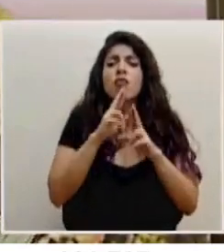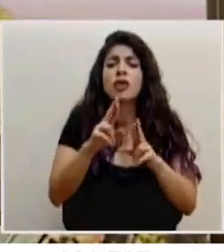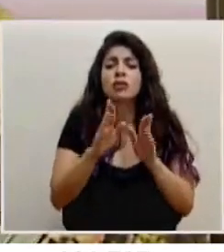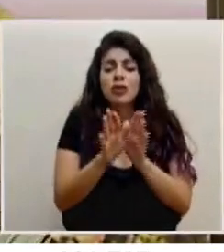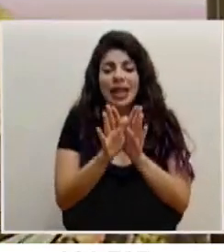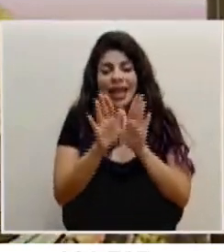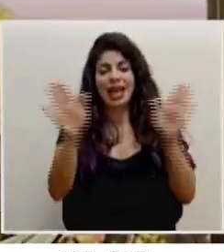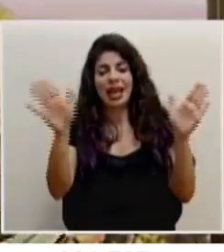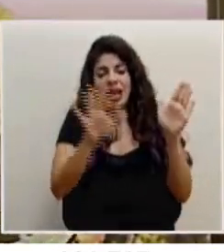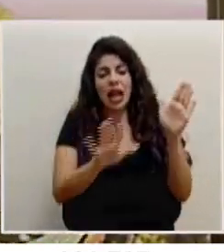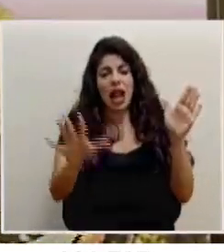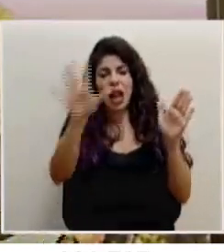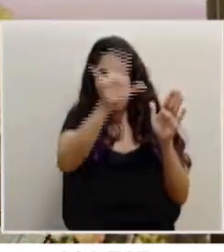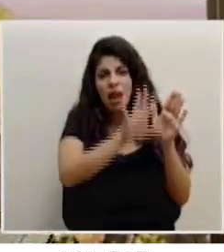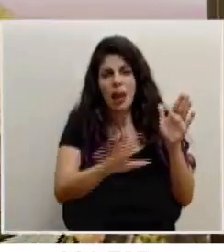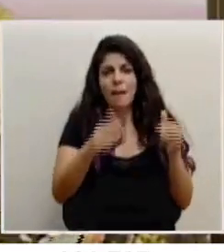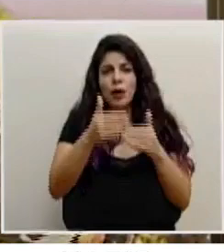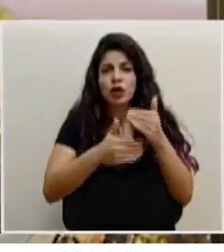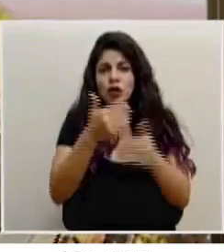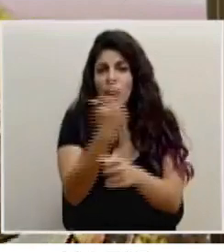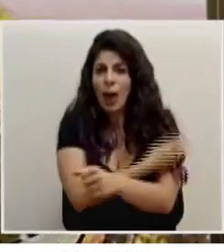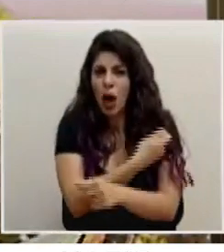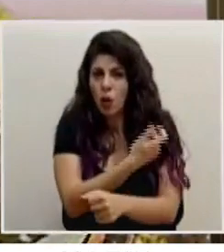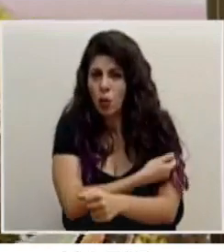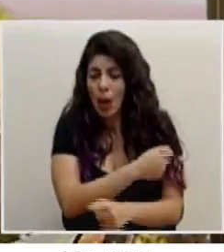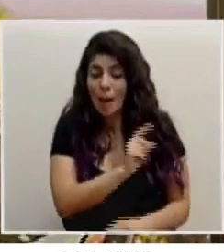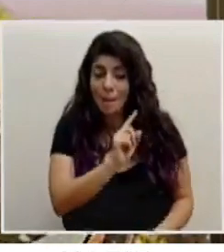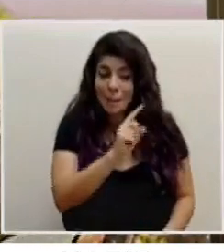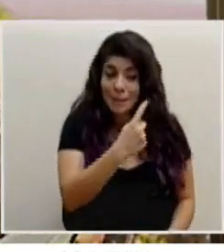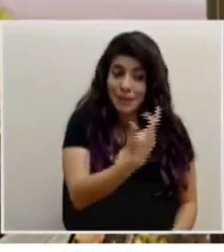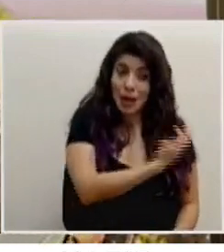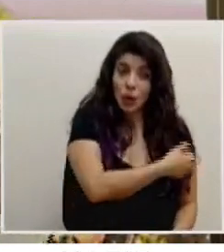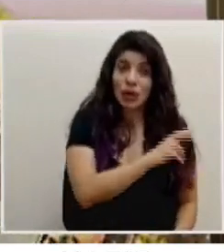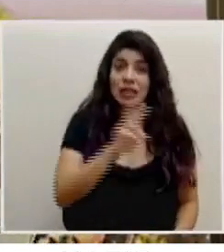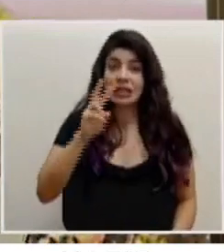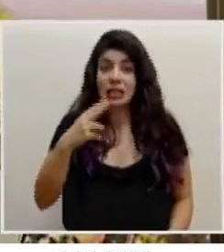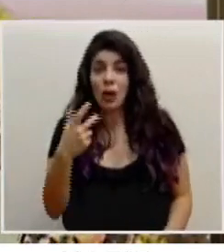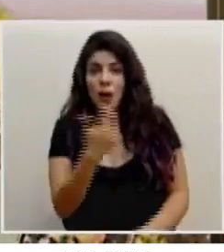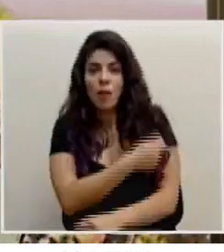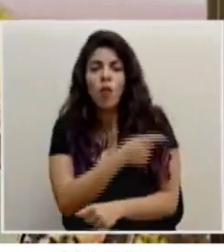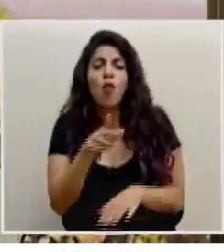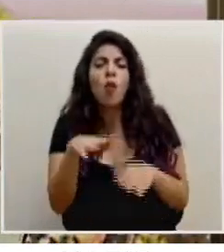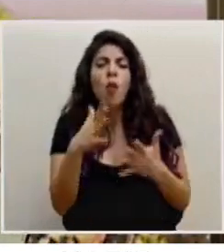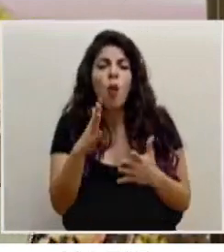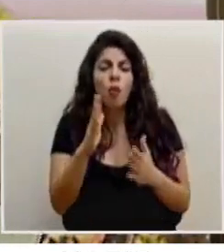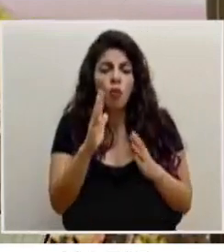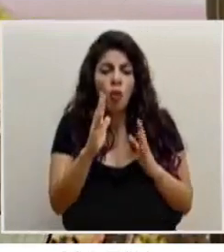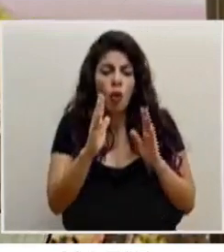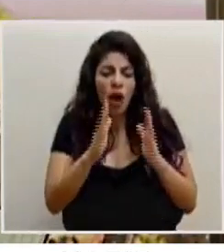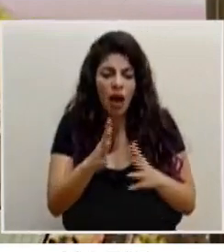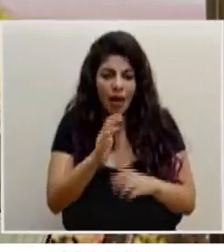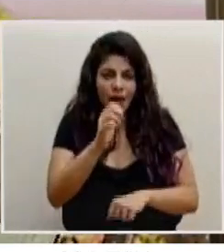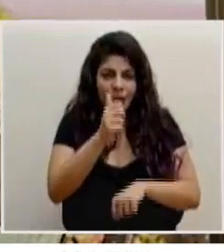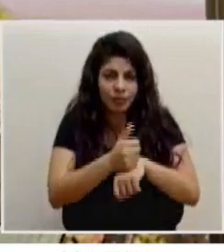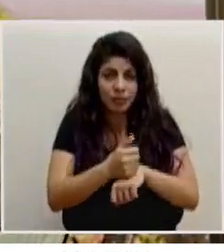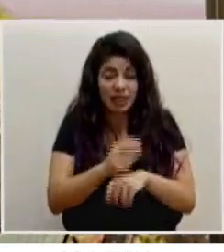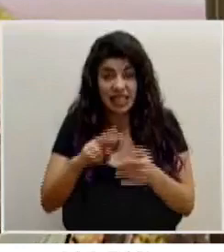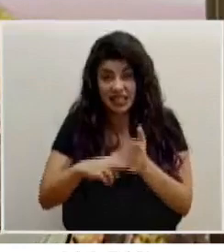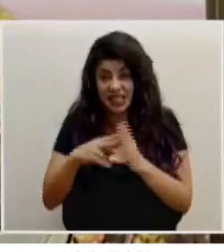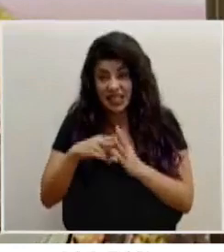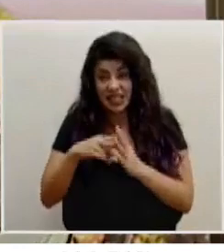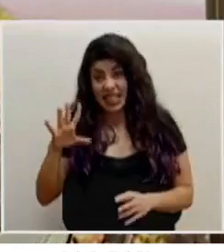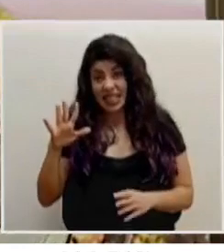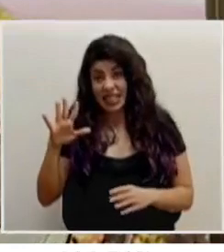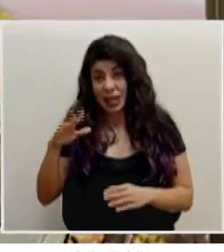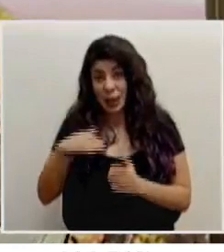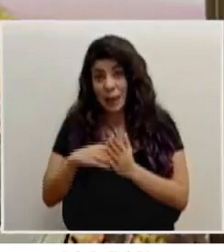de la vacunación, tanto en primeras dosis como en segundas, si hay que sumarle esos 75.000 que